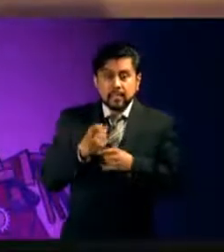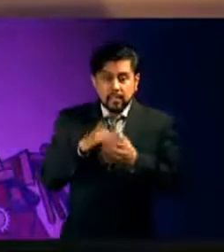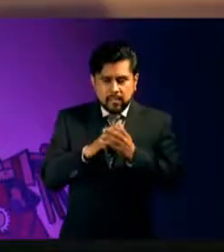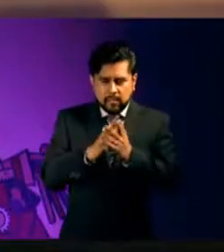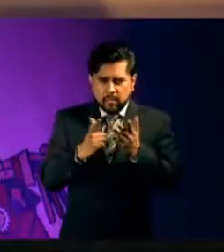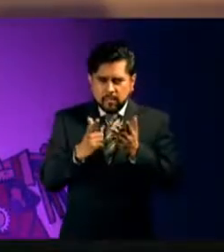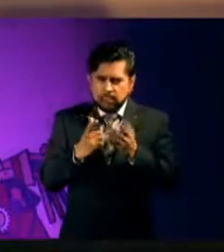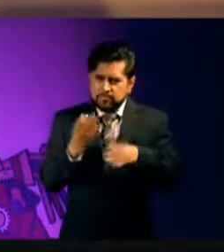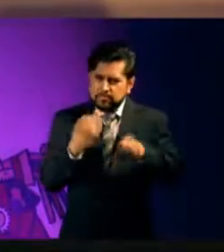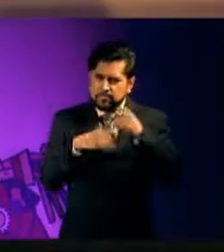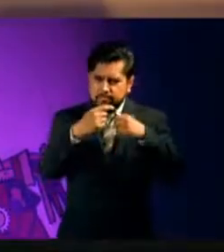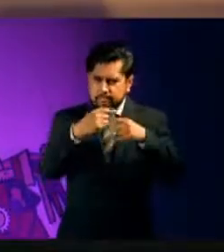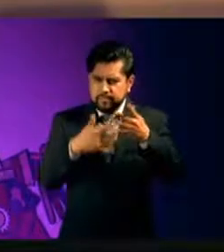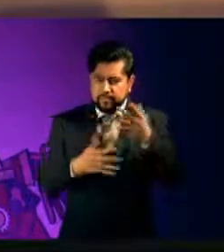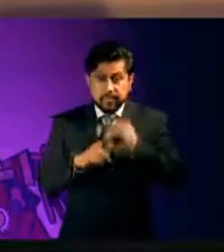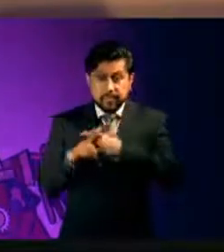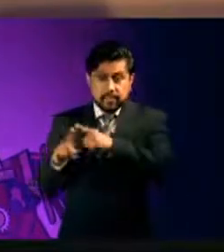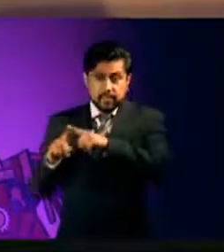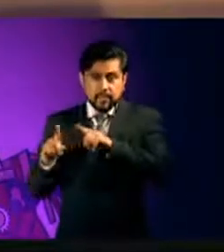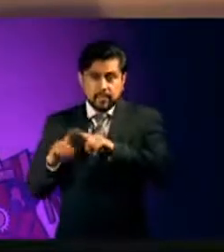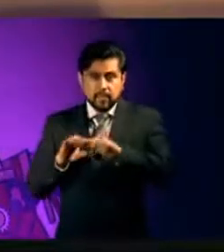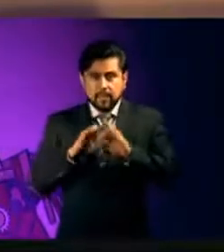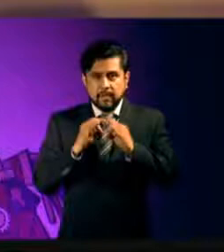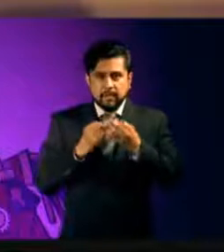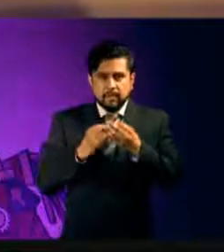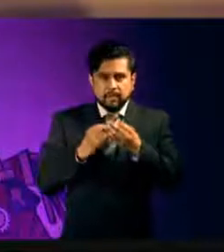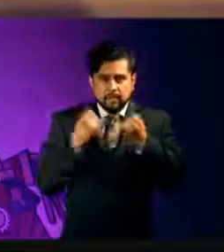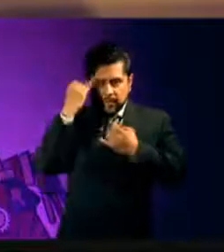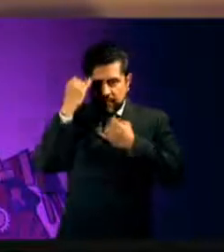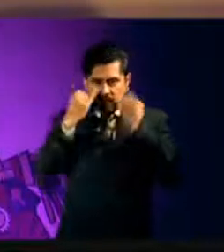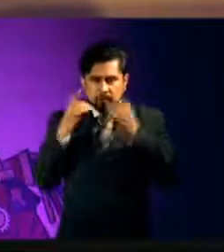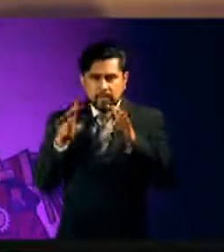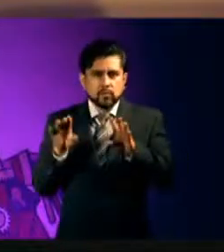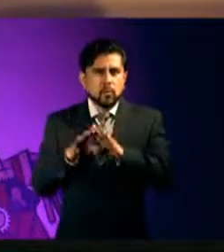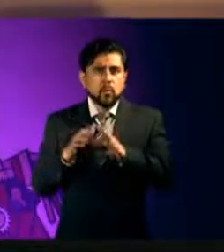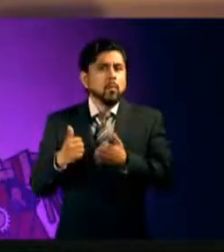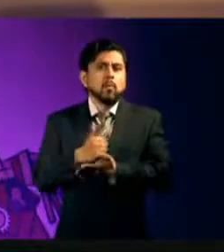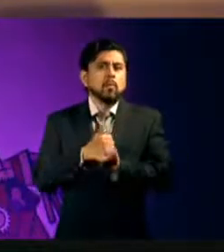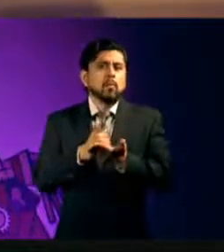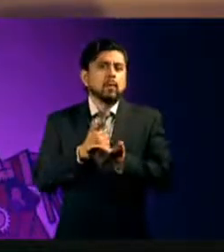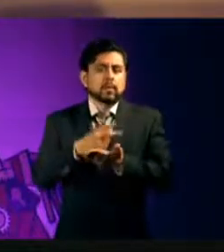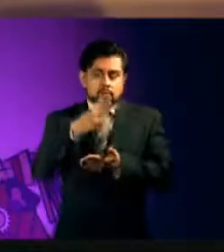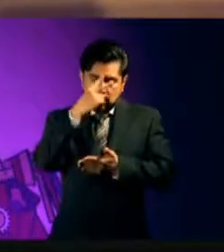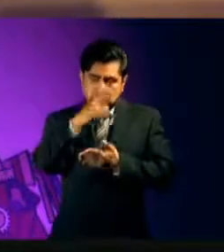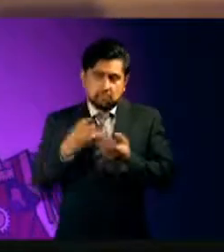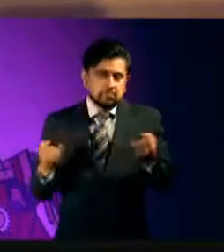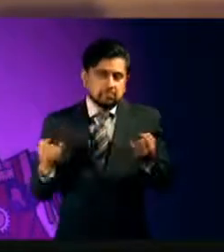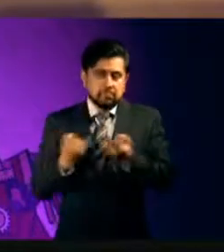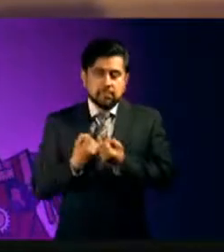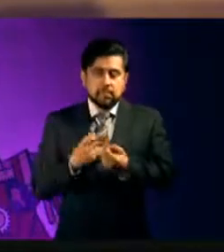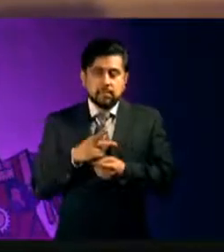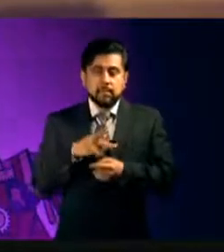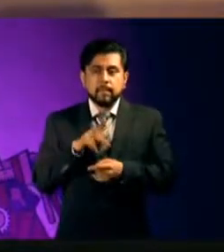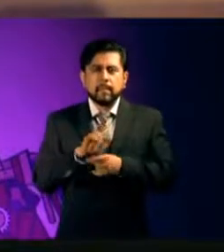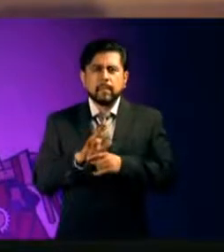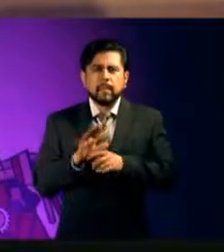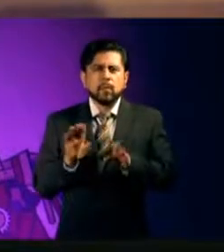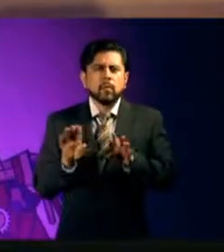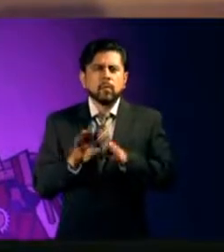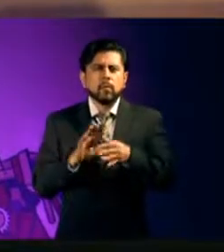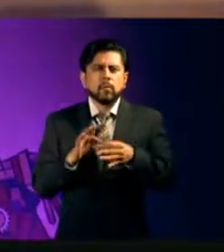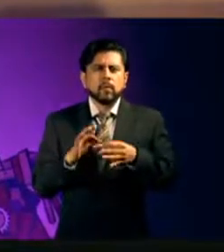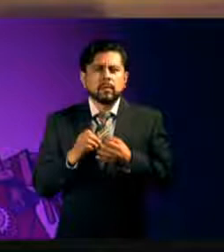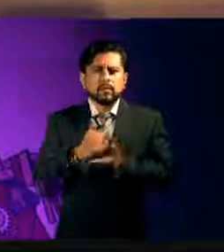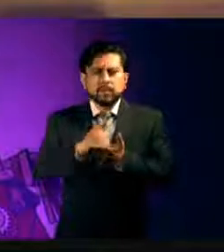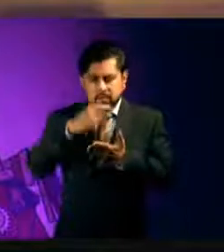y que se expande como la ciudad y habla sobre la ciudad de méxico pero pues no hay manera de hablar de una ciudad como